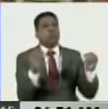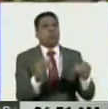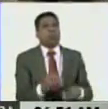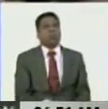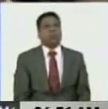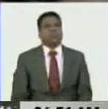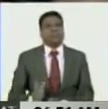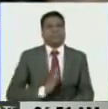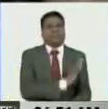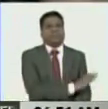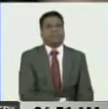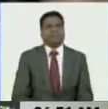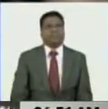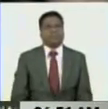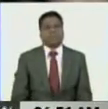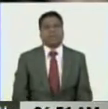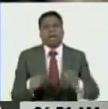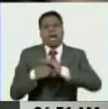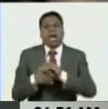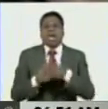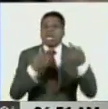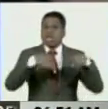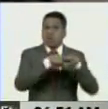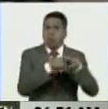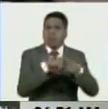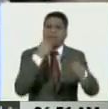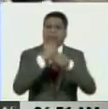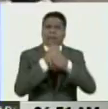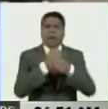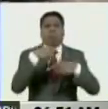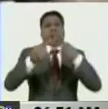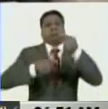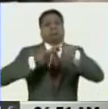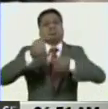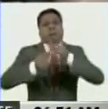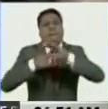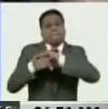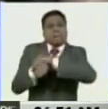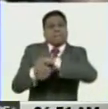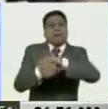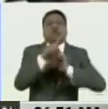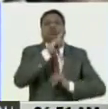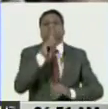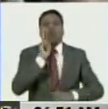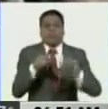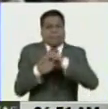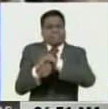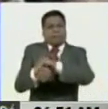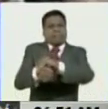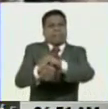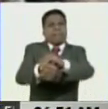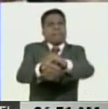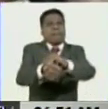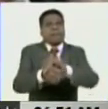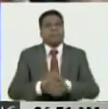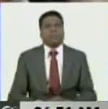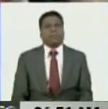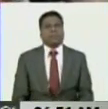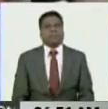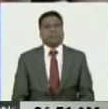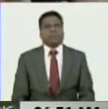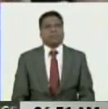claro. La operación Morrocoy no pudo contra la voluntad del pueblo. La operación Morrocoy no pudo contra el